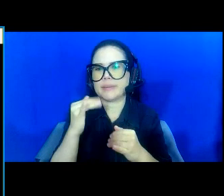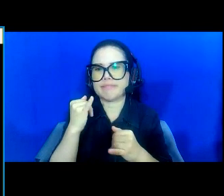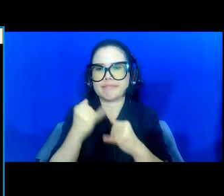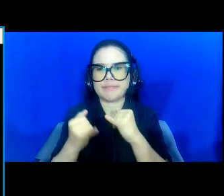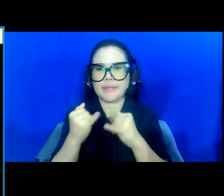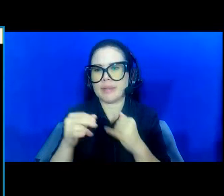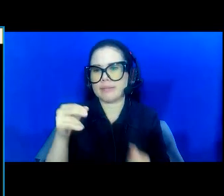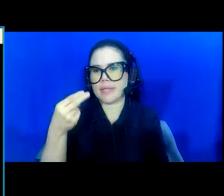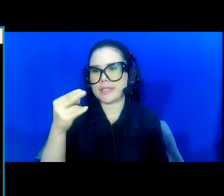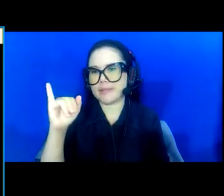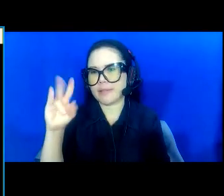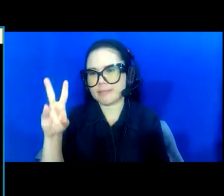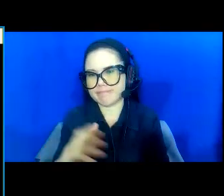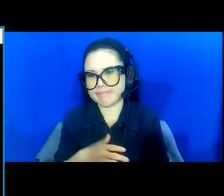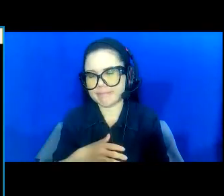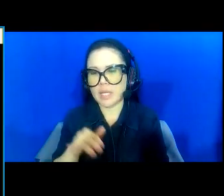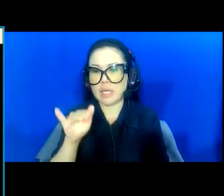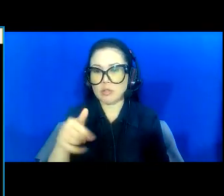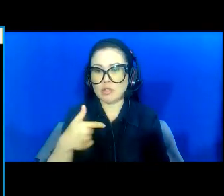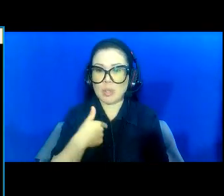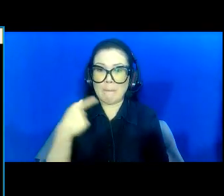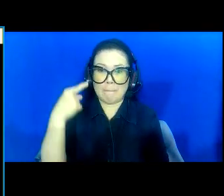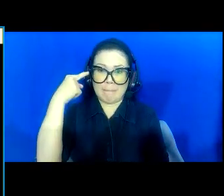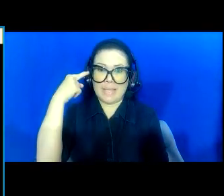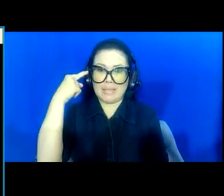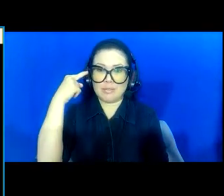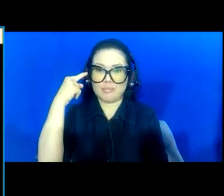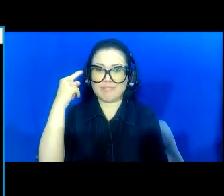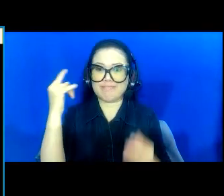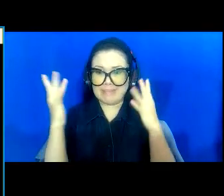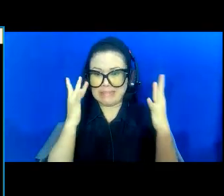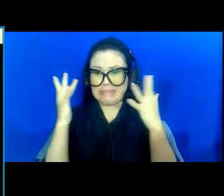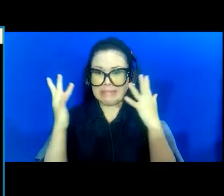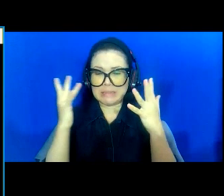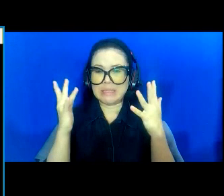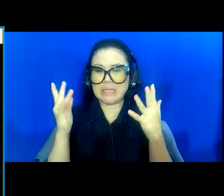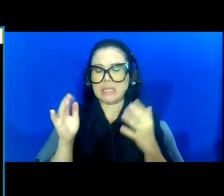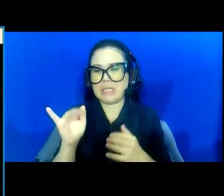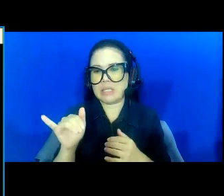y eso pues para mí es preocupante, que eso es una de las cosas que yo